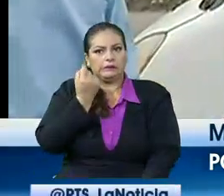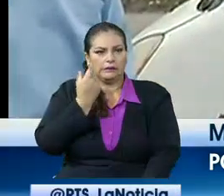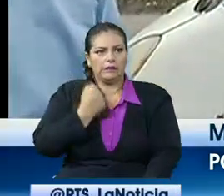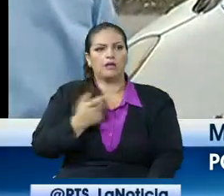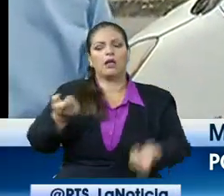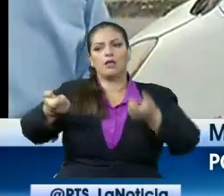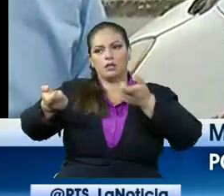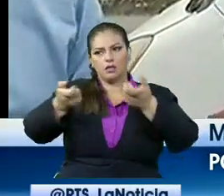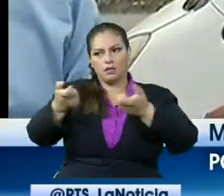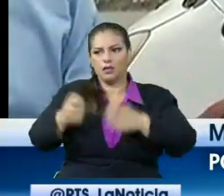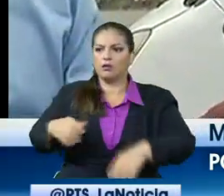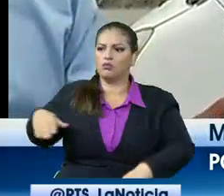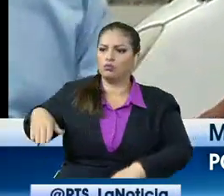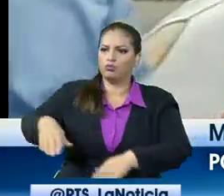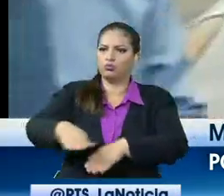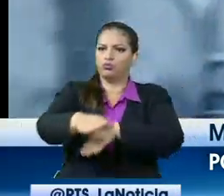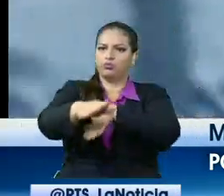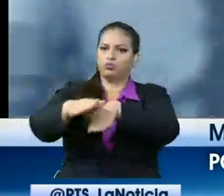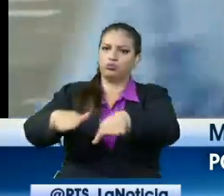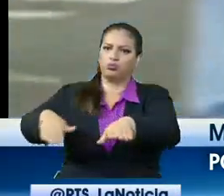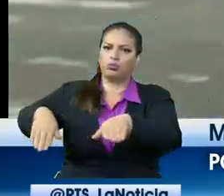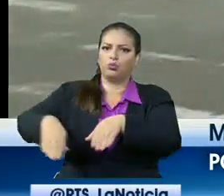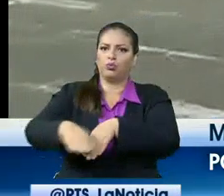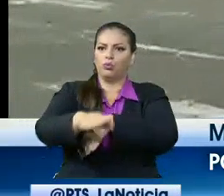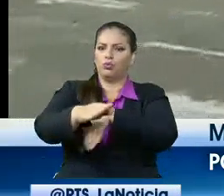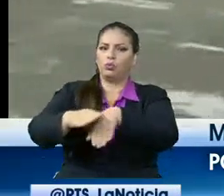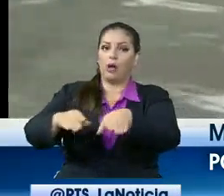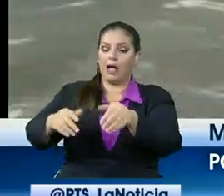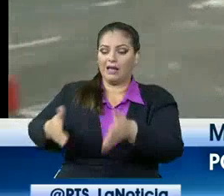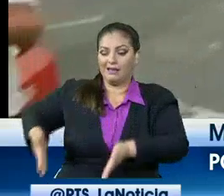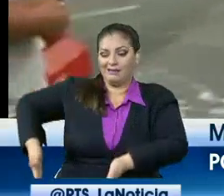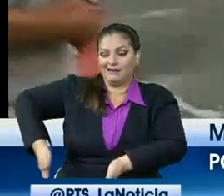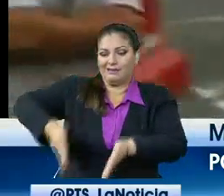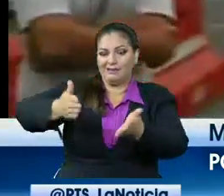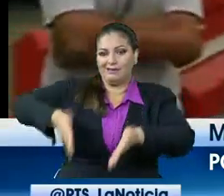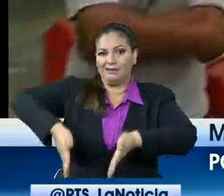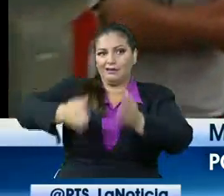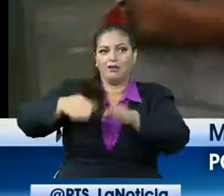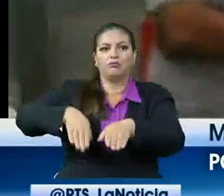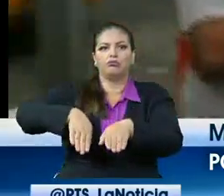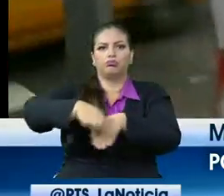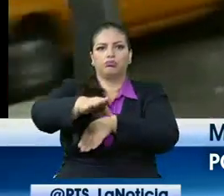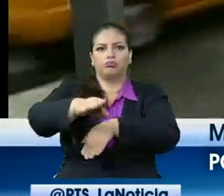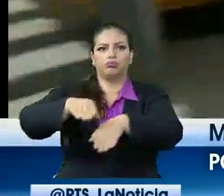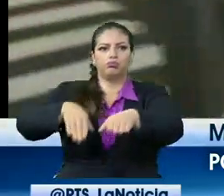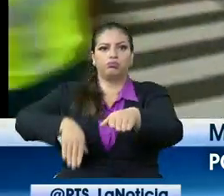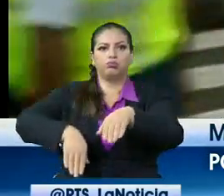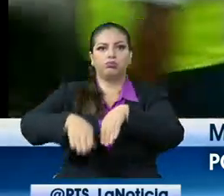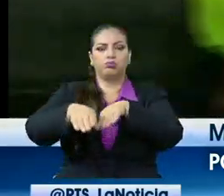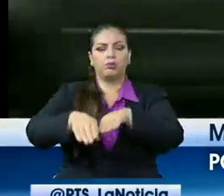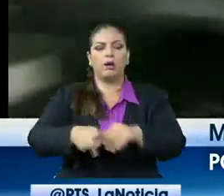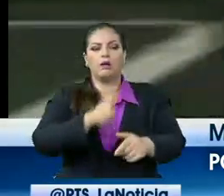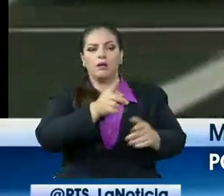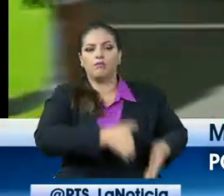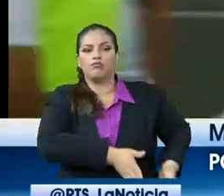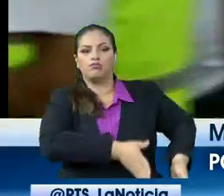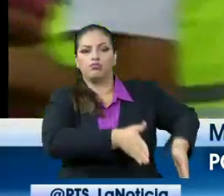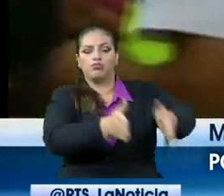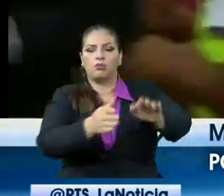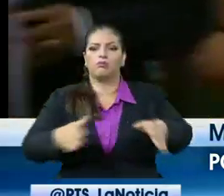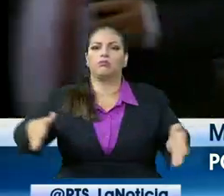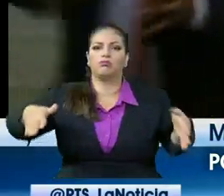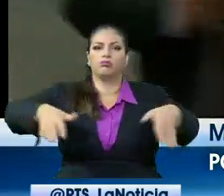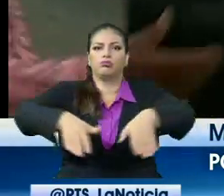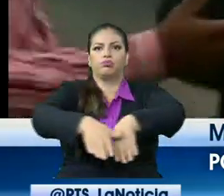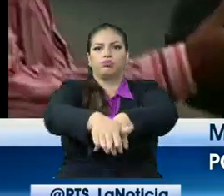ve, ya no se da en estas horas de la mañana, la intersección está liberada de tránsito. Okay, perfecto. Por acá estamos observando el diálogo entre el general